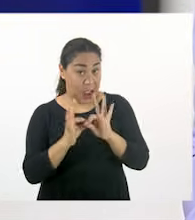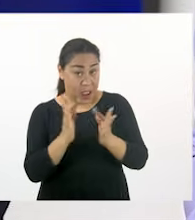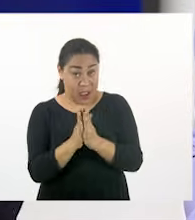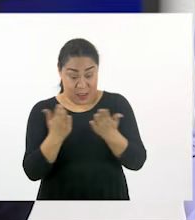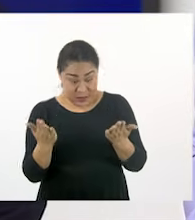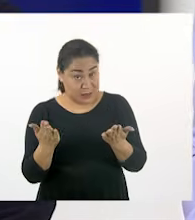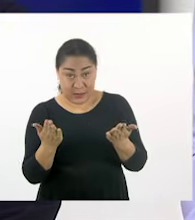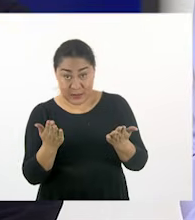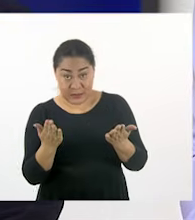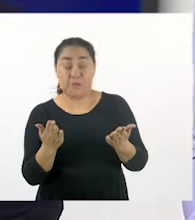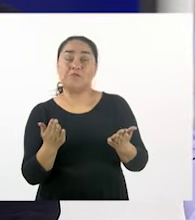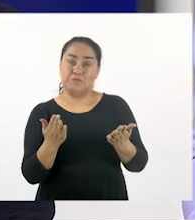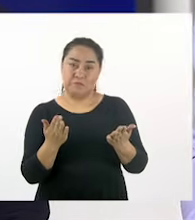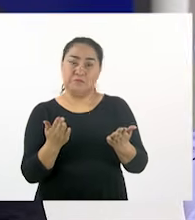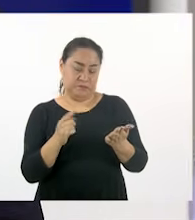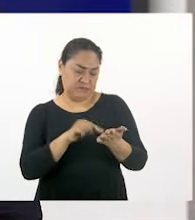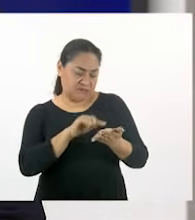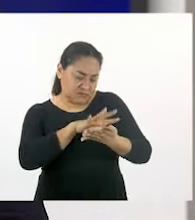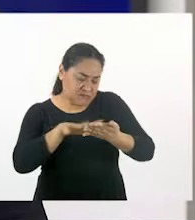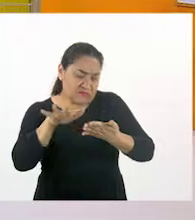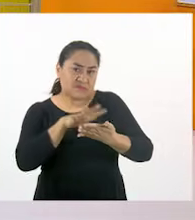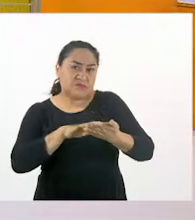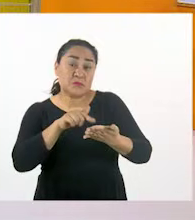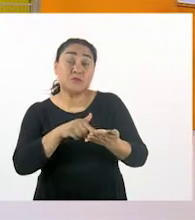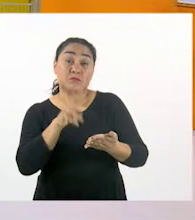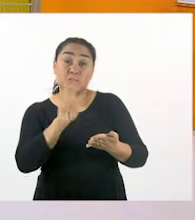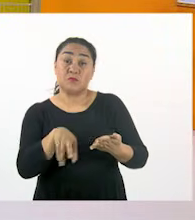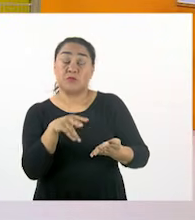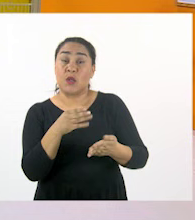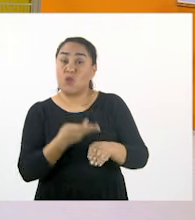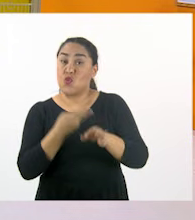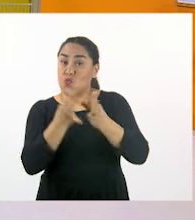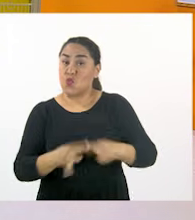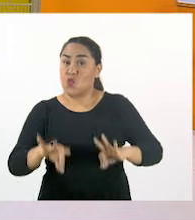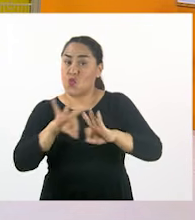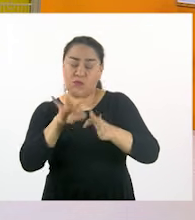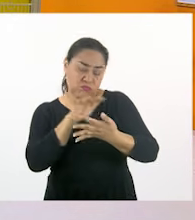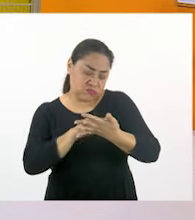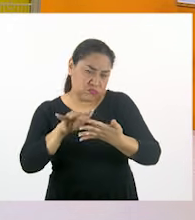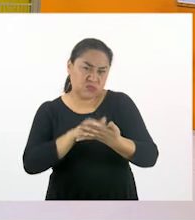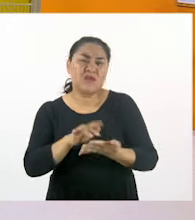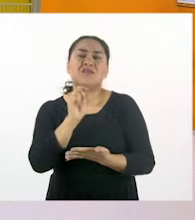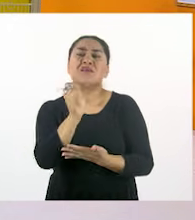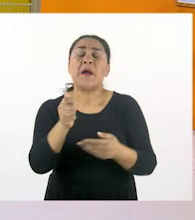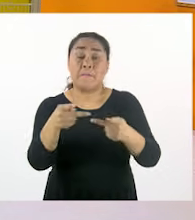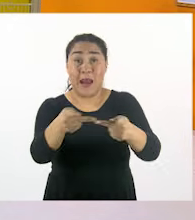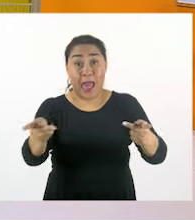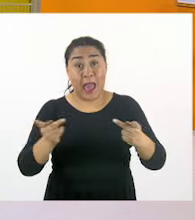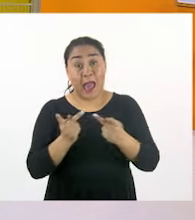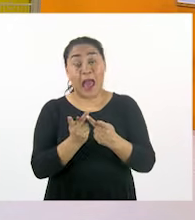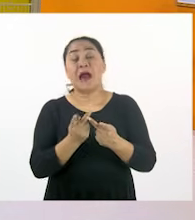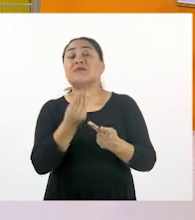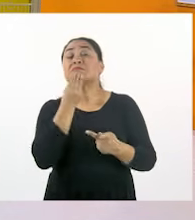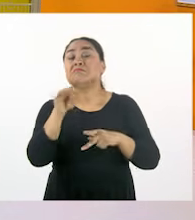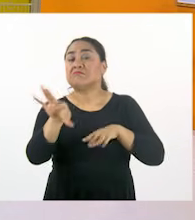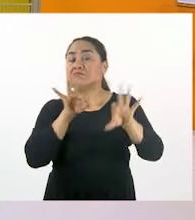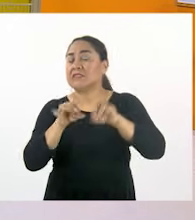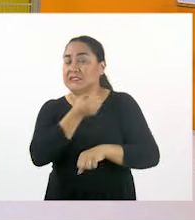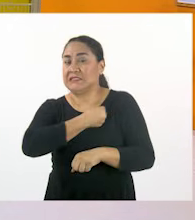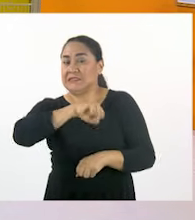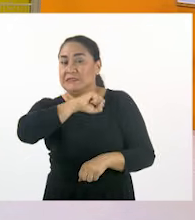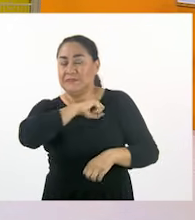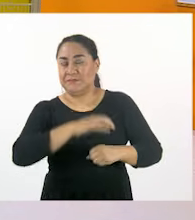su mano, ¿verdad? Ahí tenemos una información bastante completa acerca del plato del bien comer. Vamos